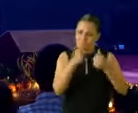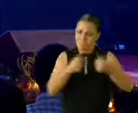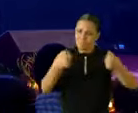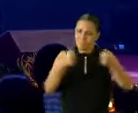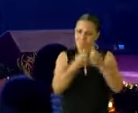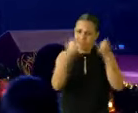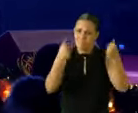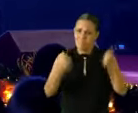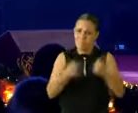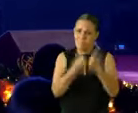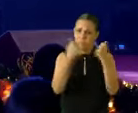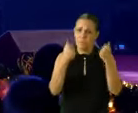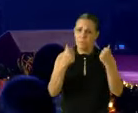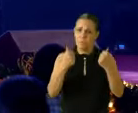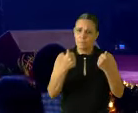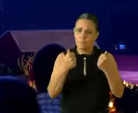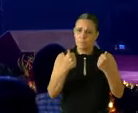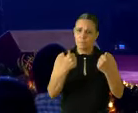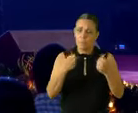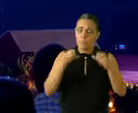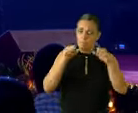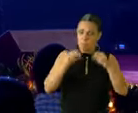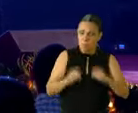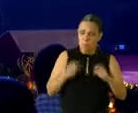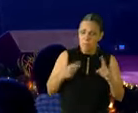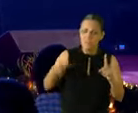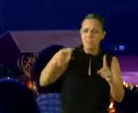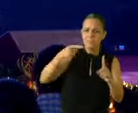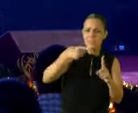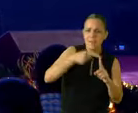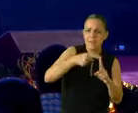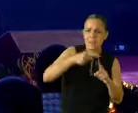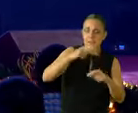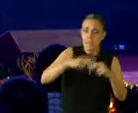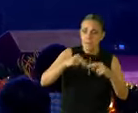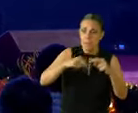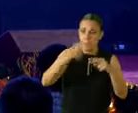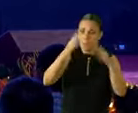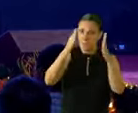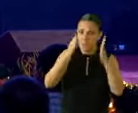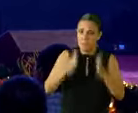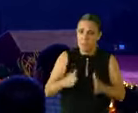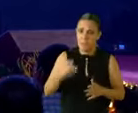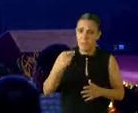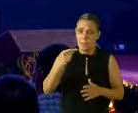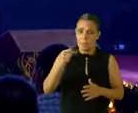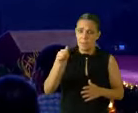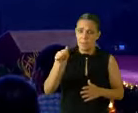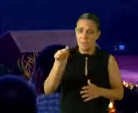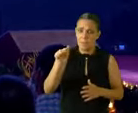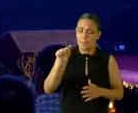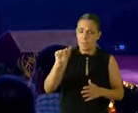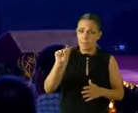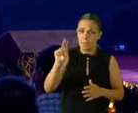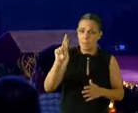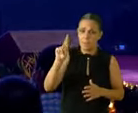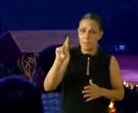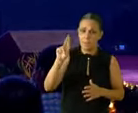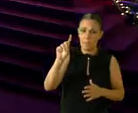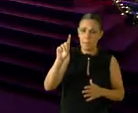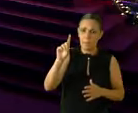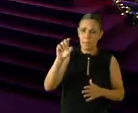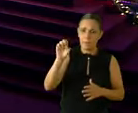llegar hasta la Gardenia, ¿verdad? Y cuando empezamos a trabajar con los niños y jóvenes, porque aquí también hay jóvenes y